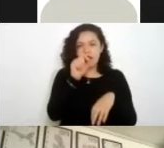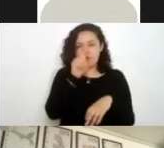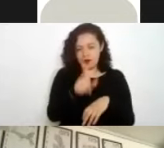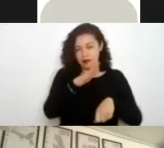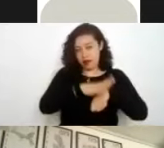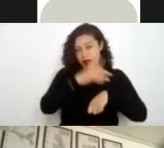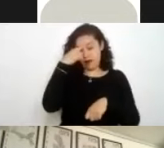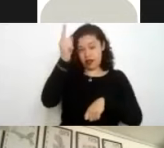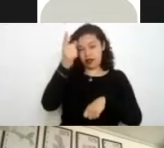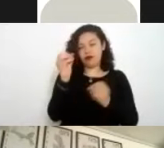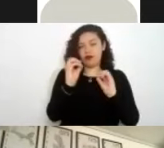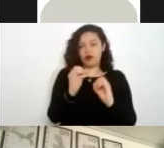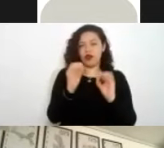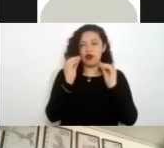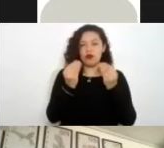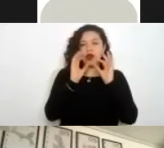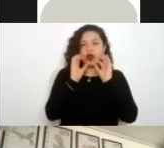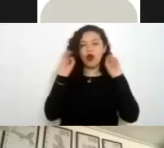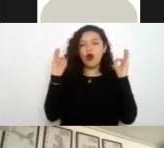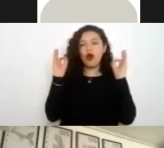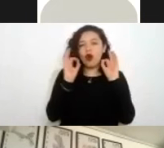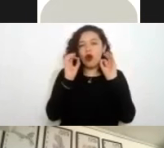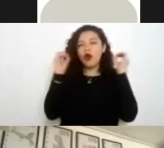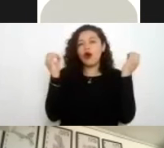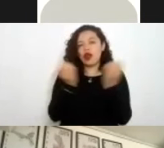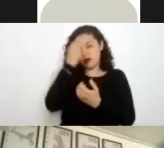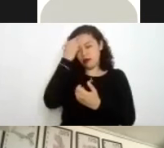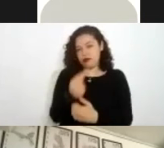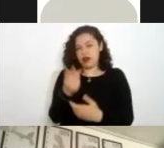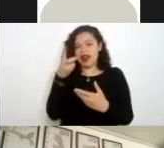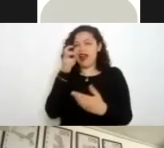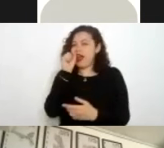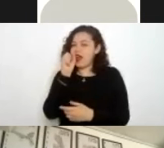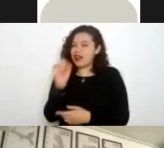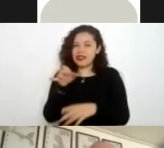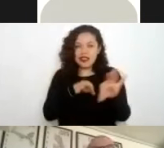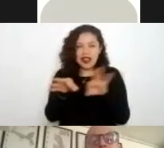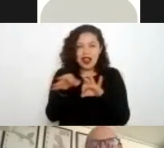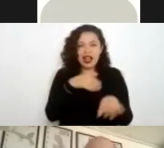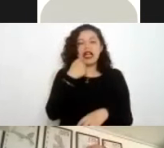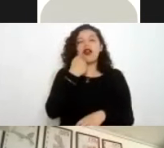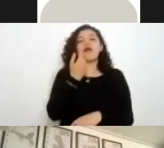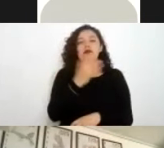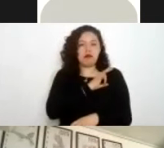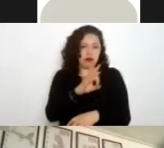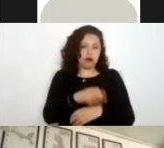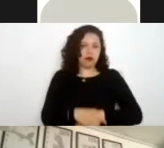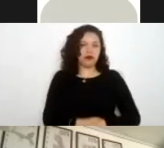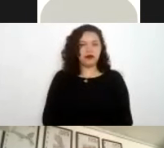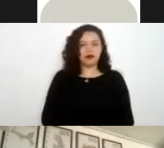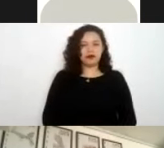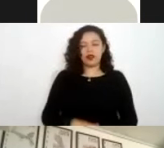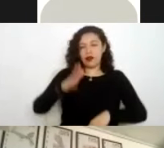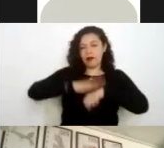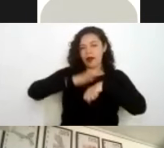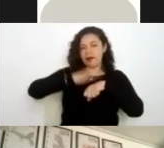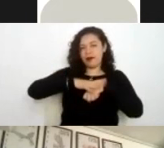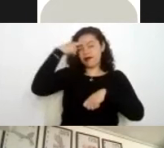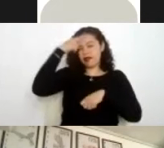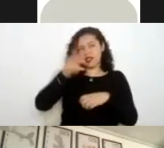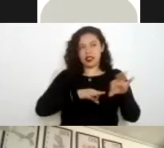muchas organizaciones que están buscando llegar a esos niveles y a ese cambio en sí, porque pues luego es mucho más fácil de operar,